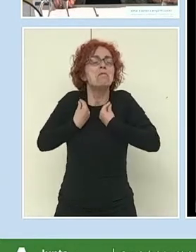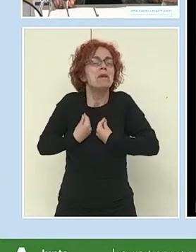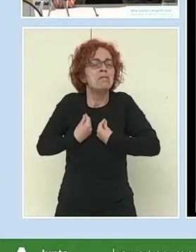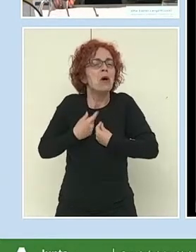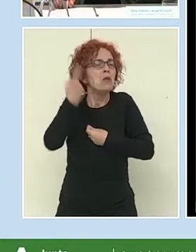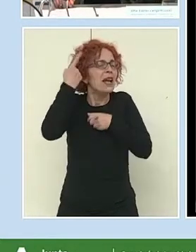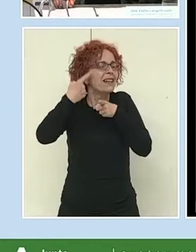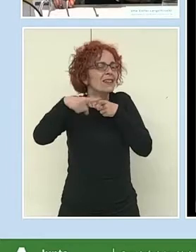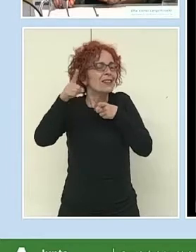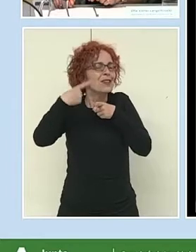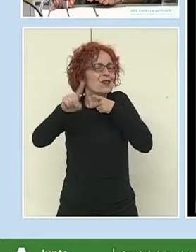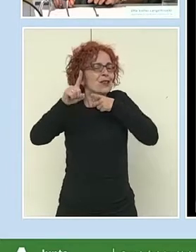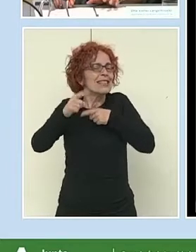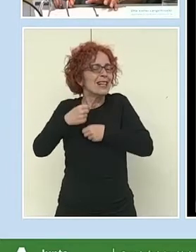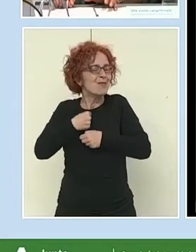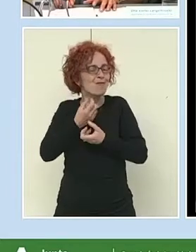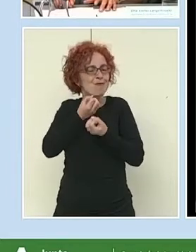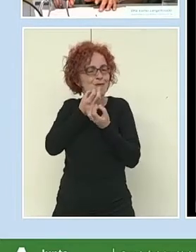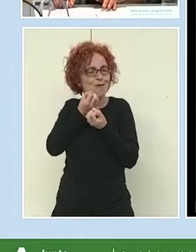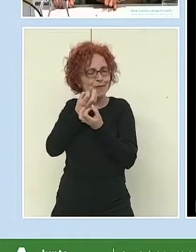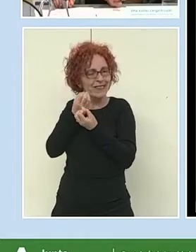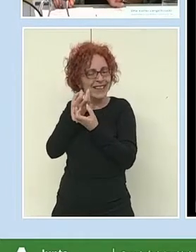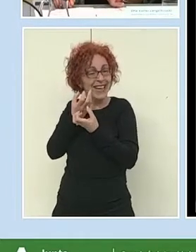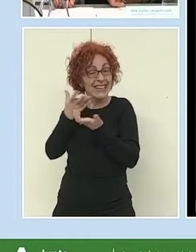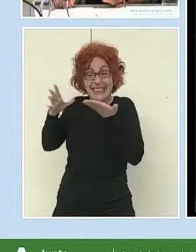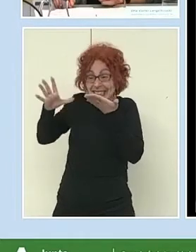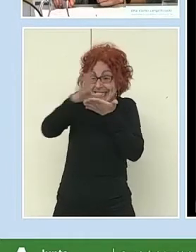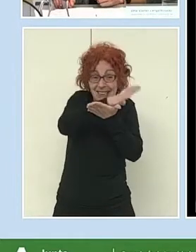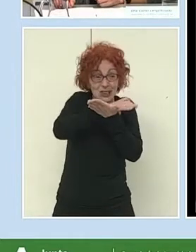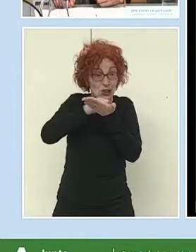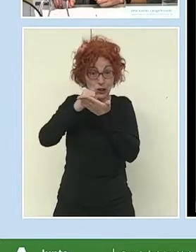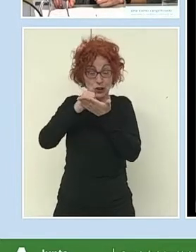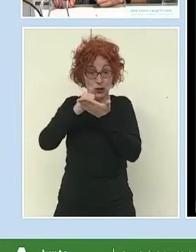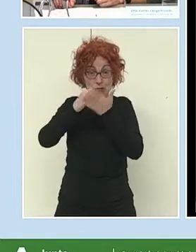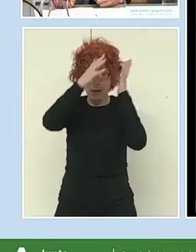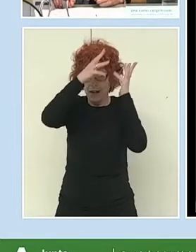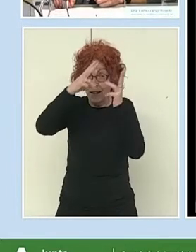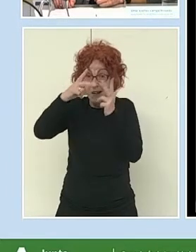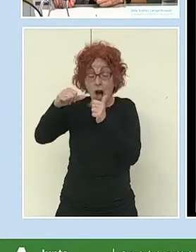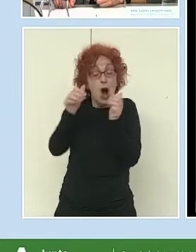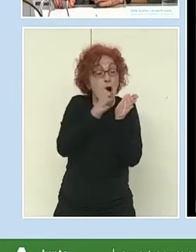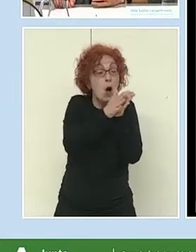que de los 40 alumnos que éramos en un principio,